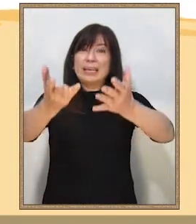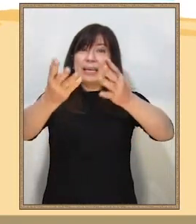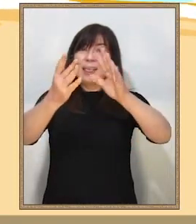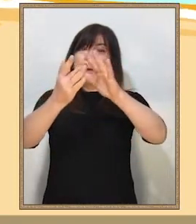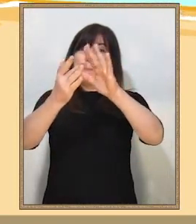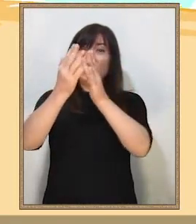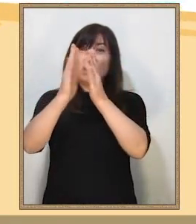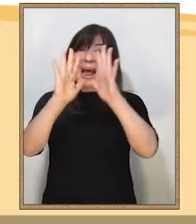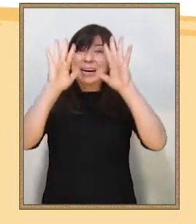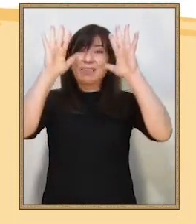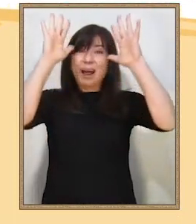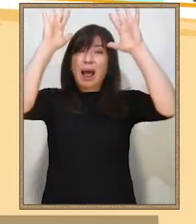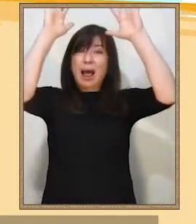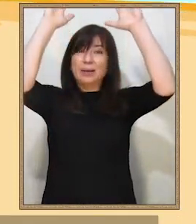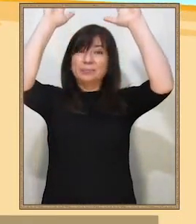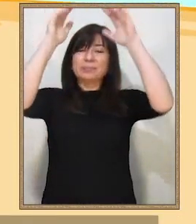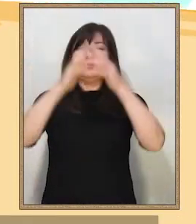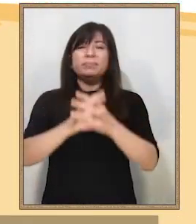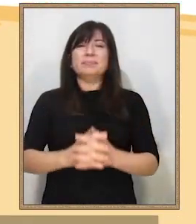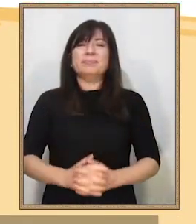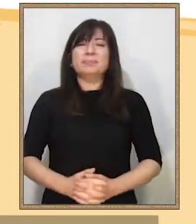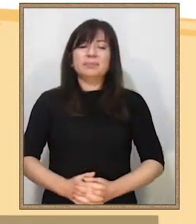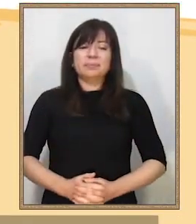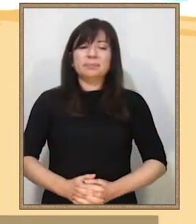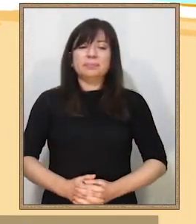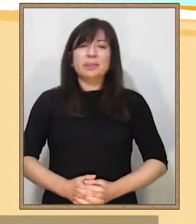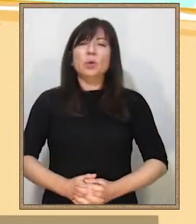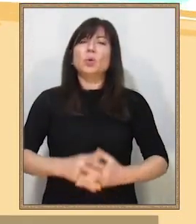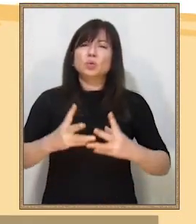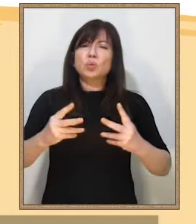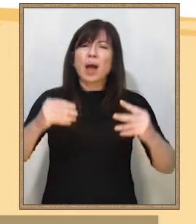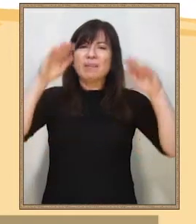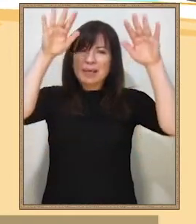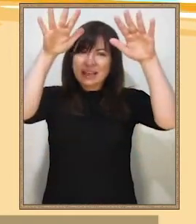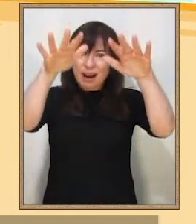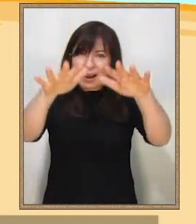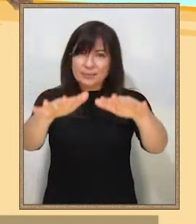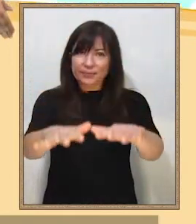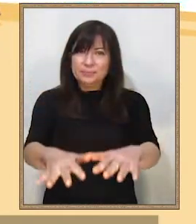dedos hacia arriba y voy a bajar suavemente.